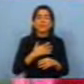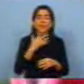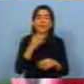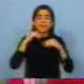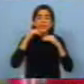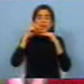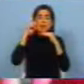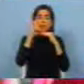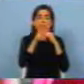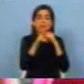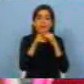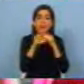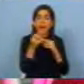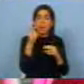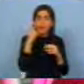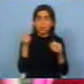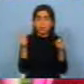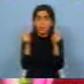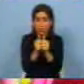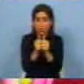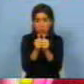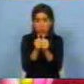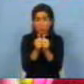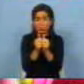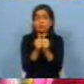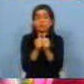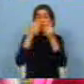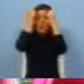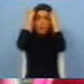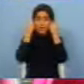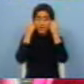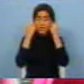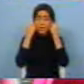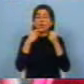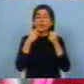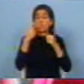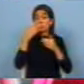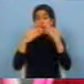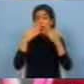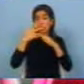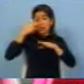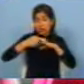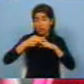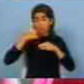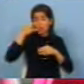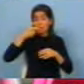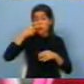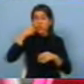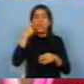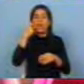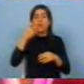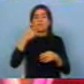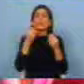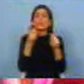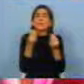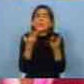estábamos mirando esta película. La verdad que la estamos mirando ahora como con Aníbal Pachano, con los chicos, no lo pudimos ver esto esta tarde. Hablamos con vos recién en el corte, por eso te sacamos al aire. ¿Qué fue lo que pasó